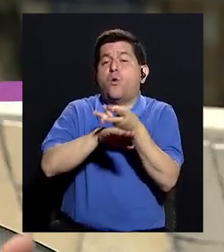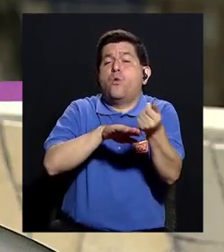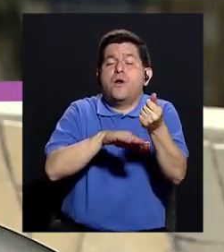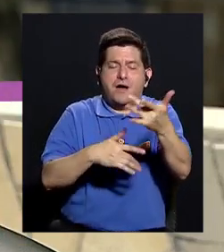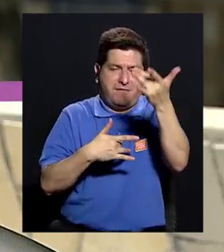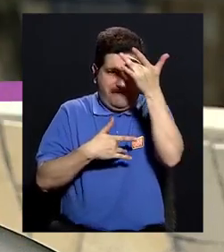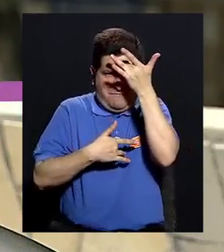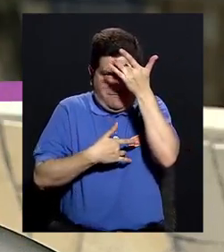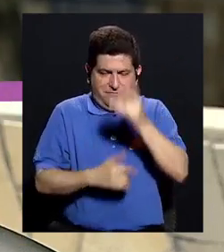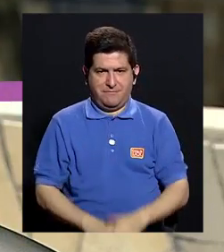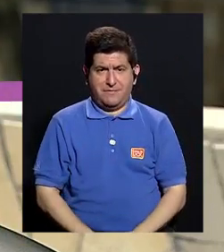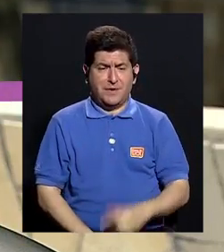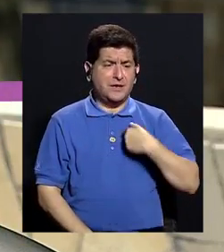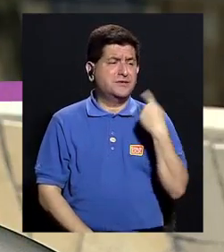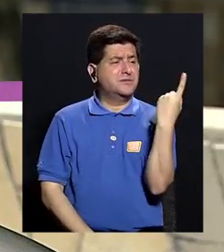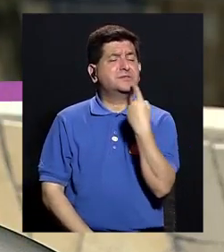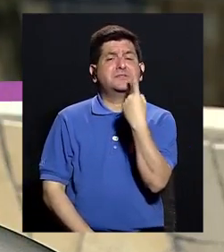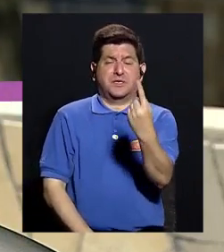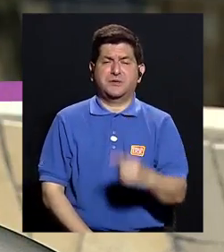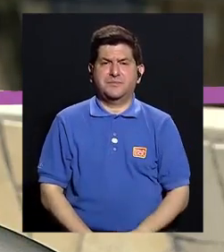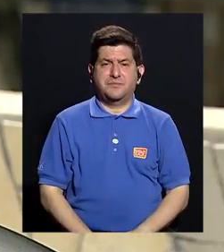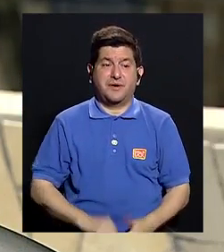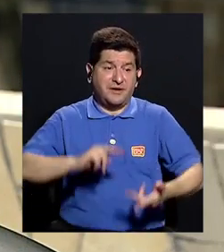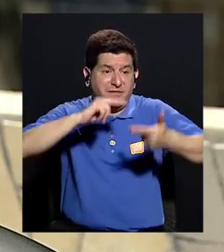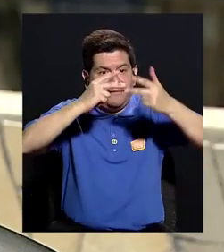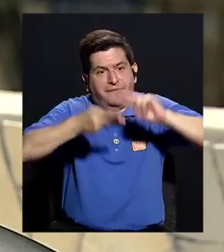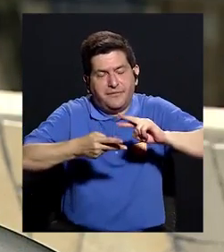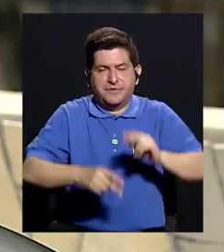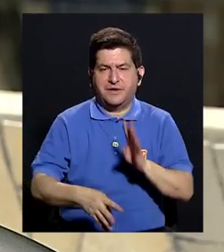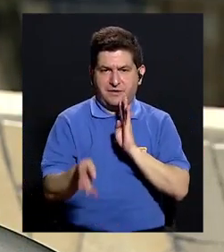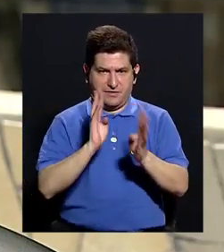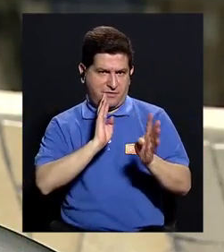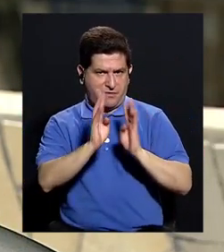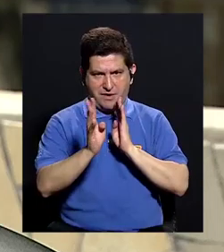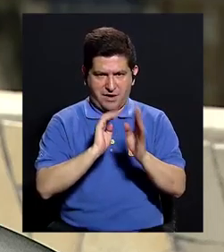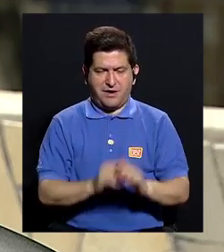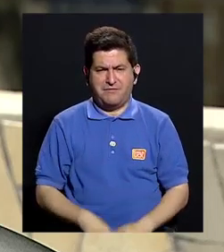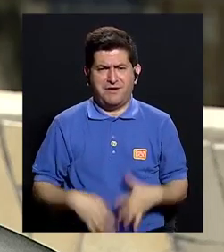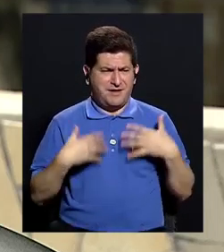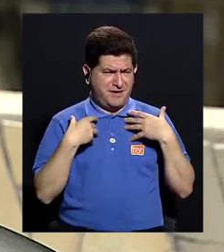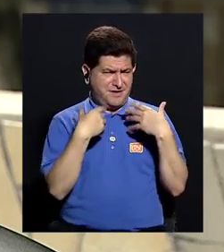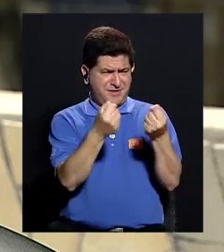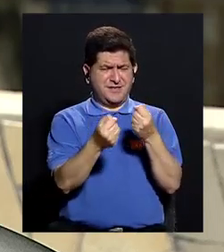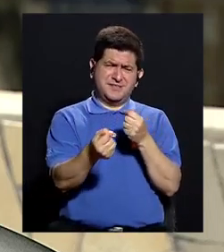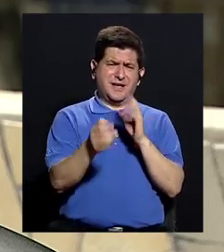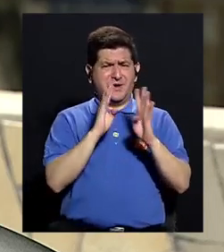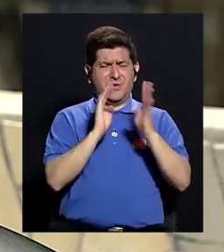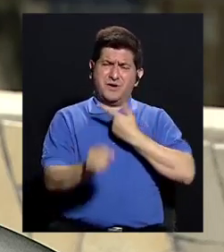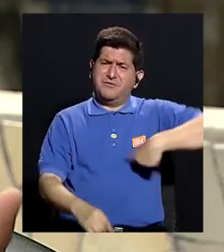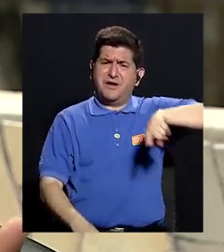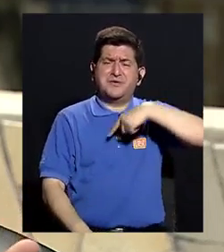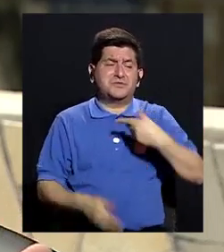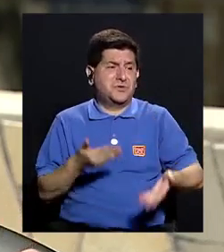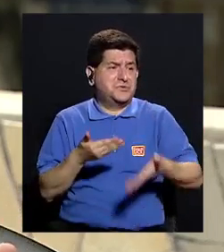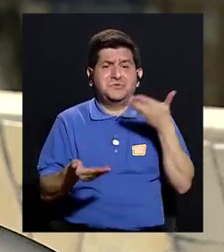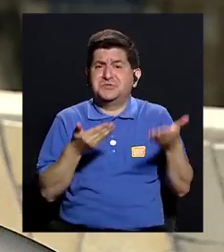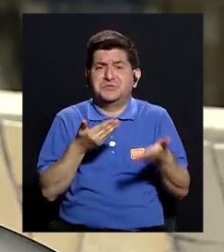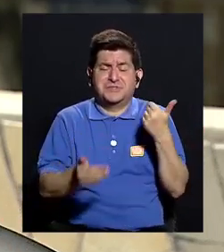curación de la enfermedad. Porque yo siempre digo que paradójicamente cuando hablamos de salud, lo que hablamos es